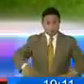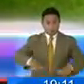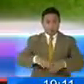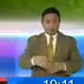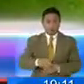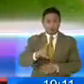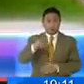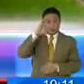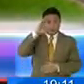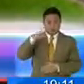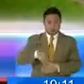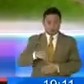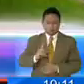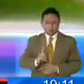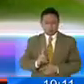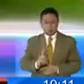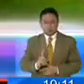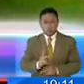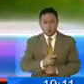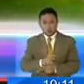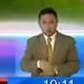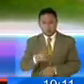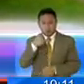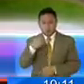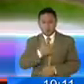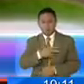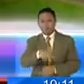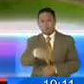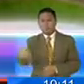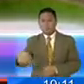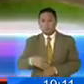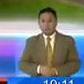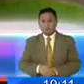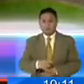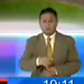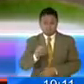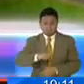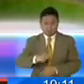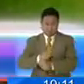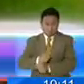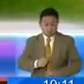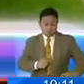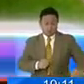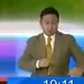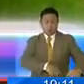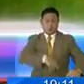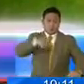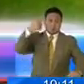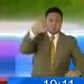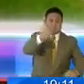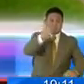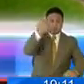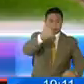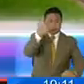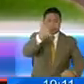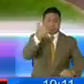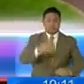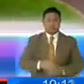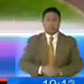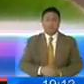se acerca hasta el automotor con cautela, pide al conductor que se baje. Este accede, pero al abrir la puerta descarga el arma que tiene en sus